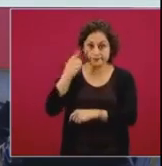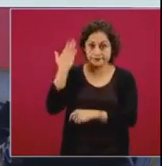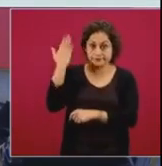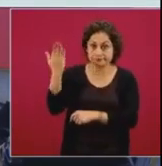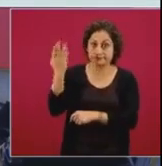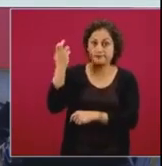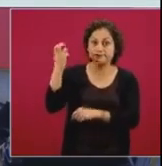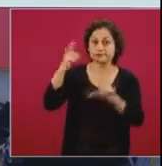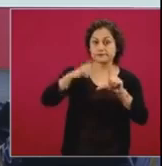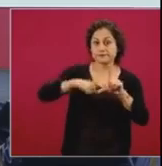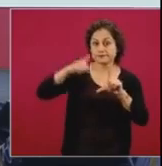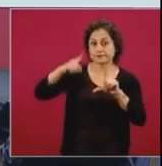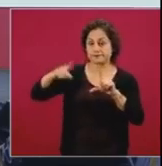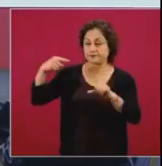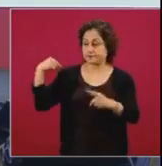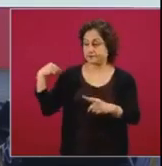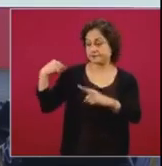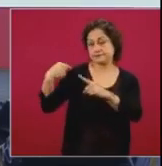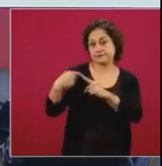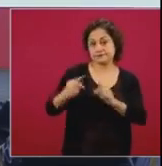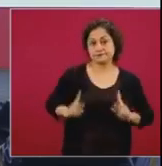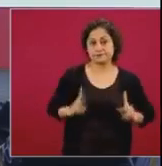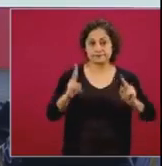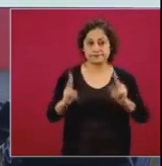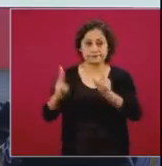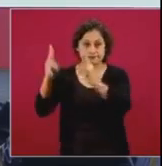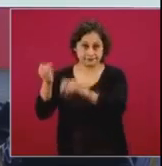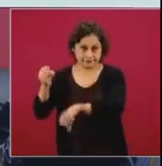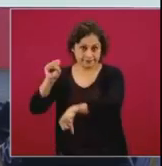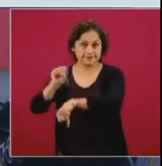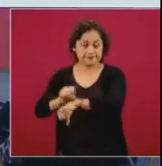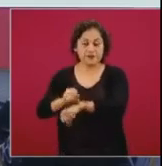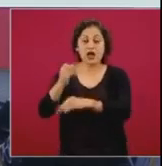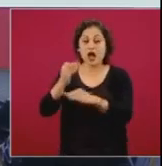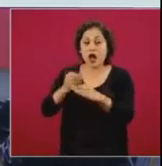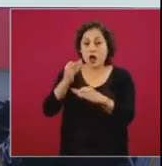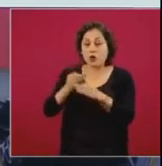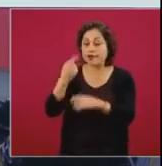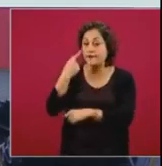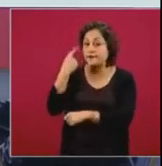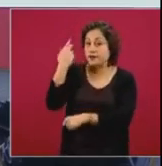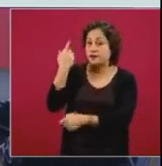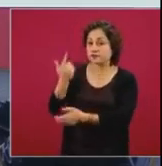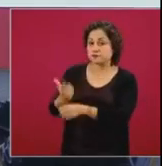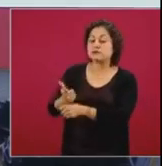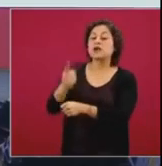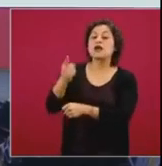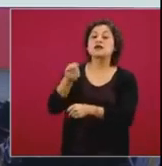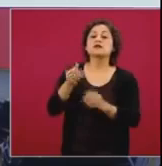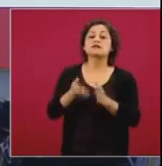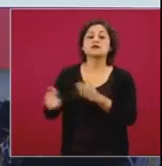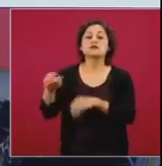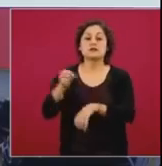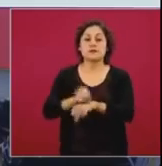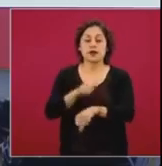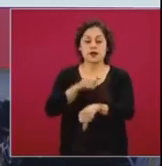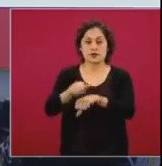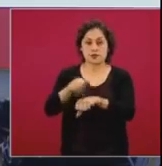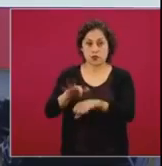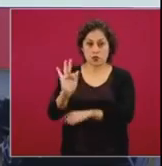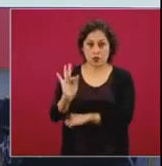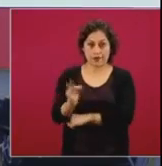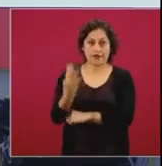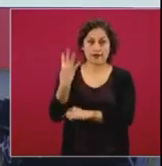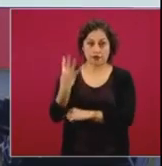semanas epidemiológicas. Estamos revisando la semana número 44, en donde la positividad